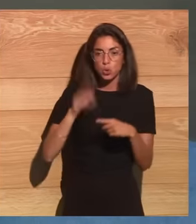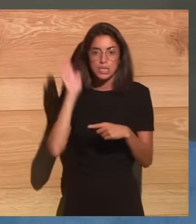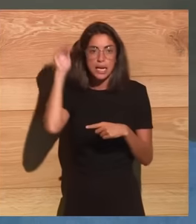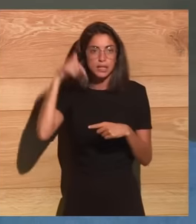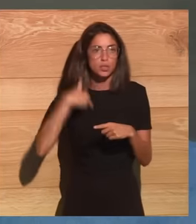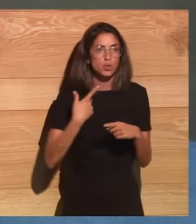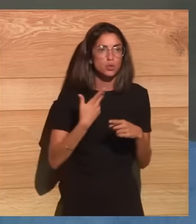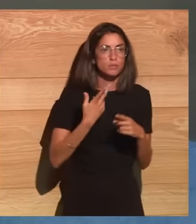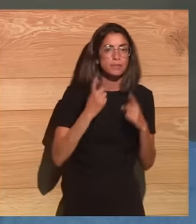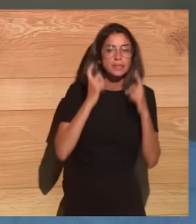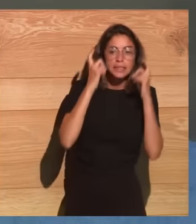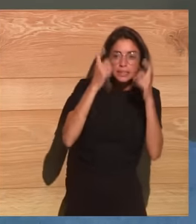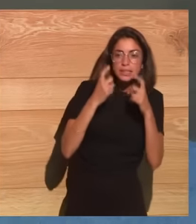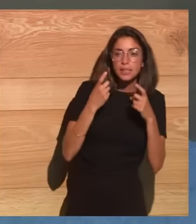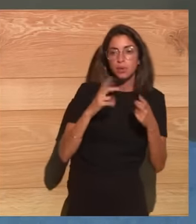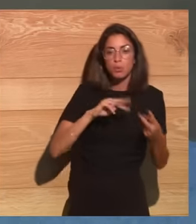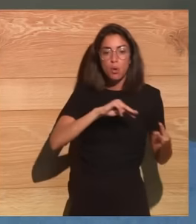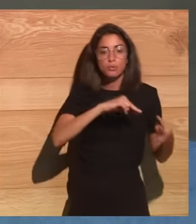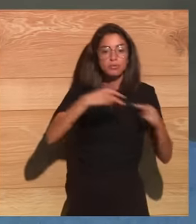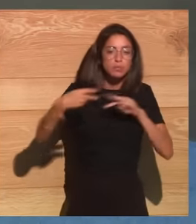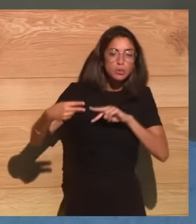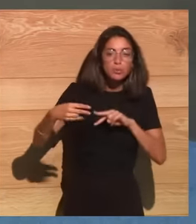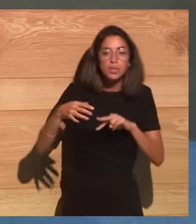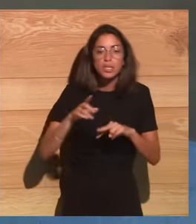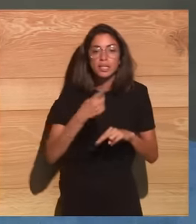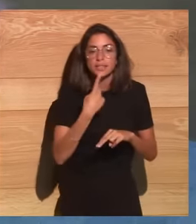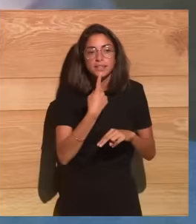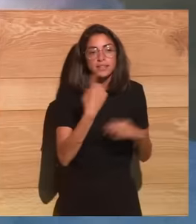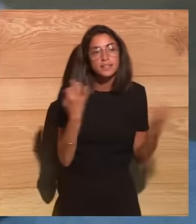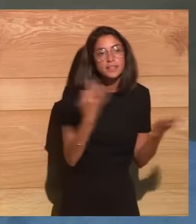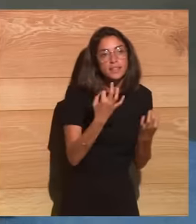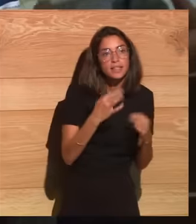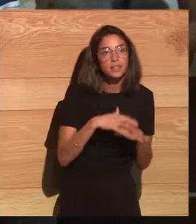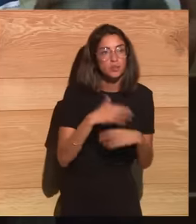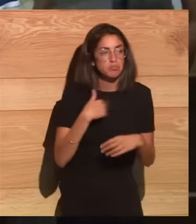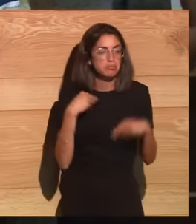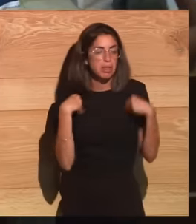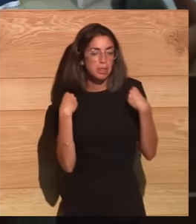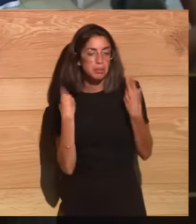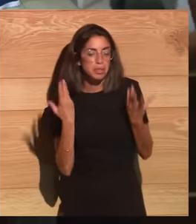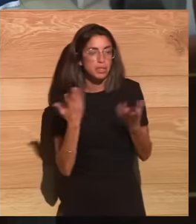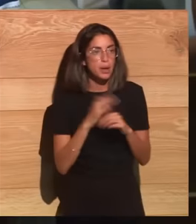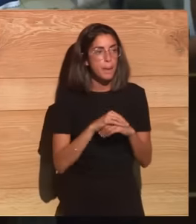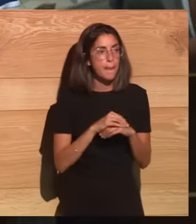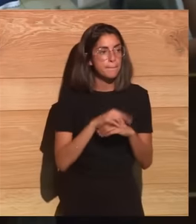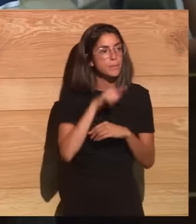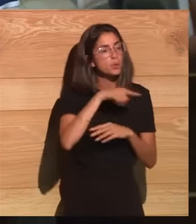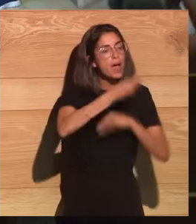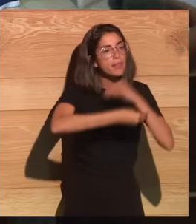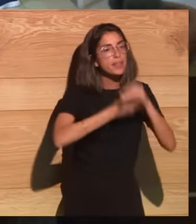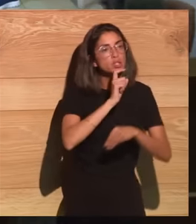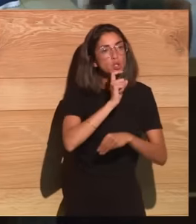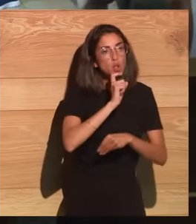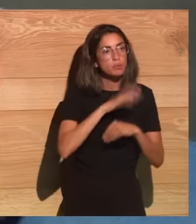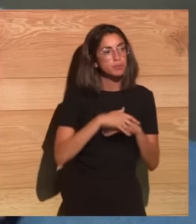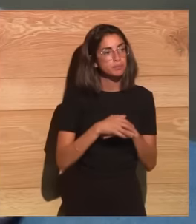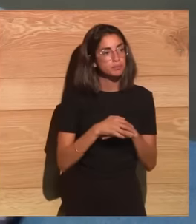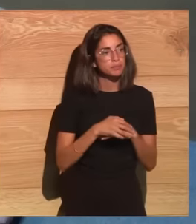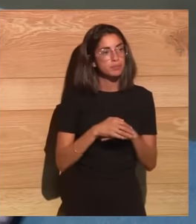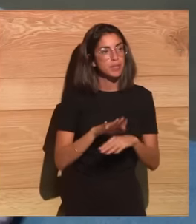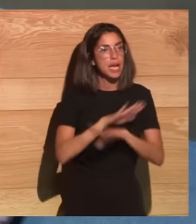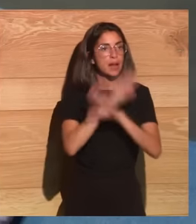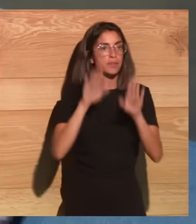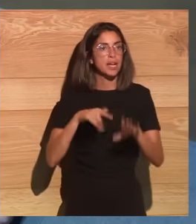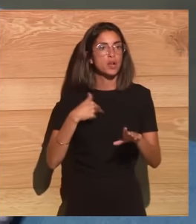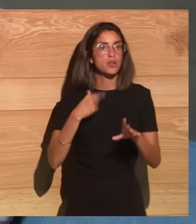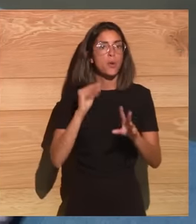intentar traducir lo que decían y eso, y yo qué sé, me lo pasaba bien. ¿Cómo lo hacías? ¿Cómo lo hacías? Pues al final le